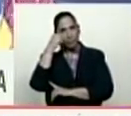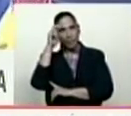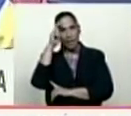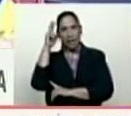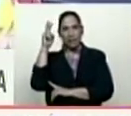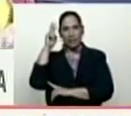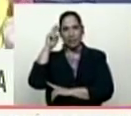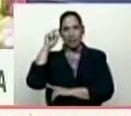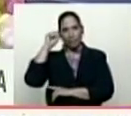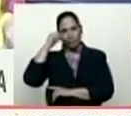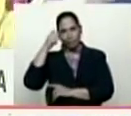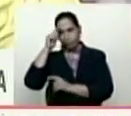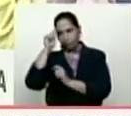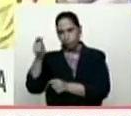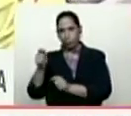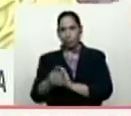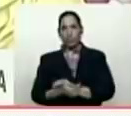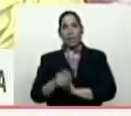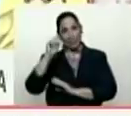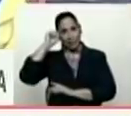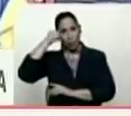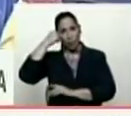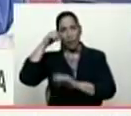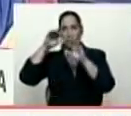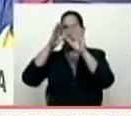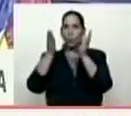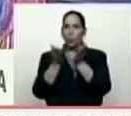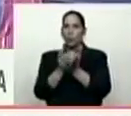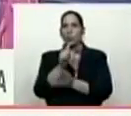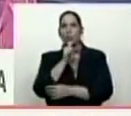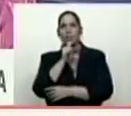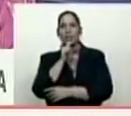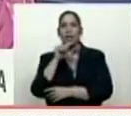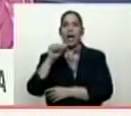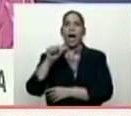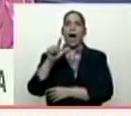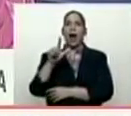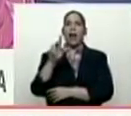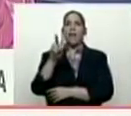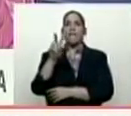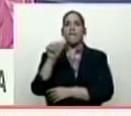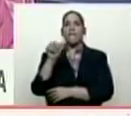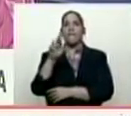eso, ni le van a recordar al mundo quién es Álvaro Uribe.